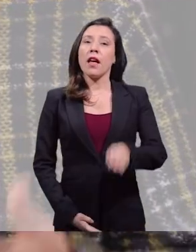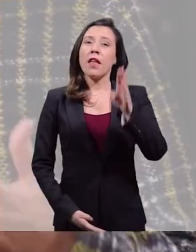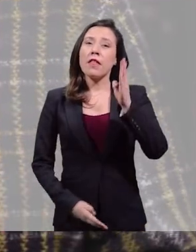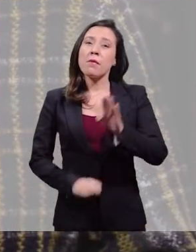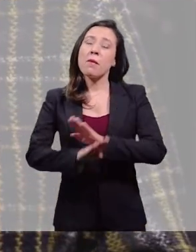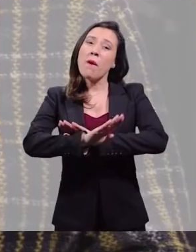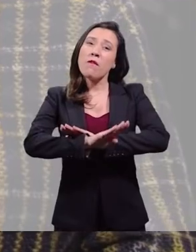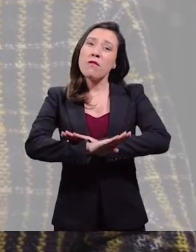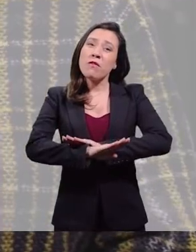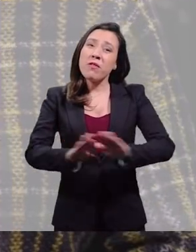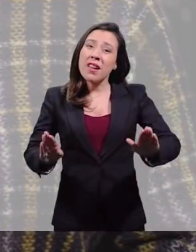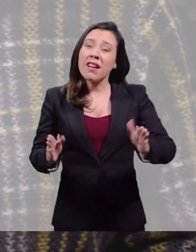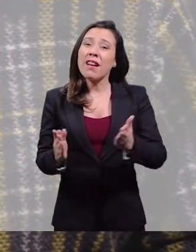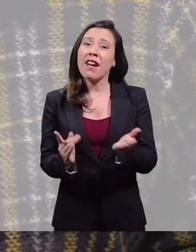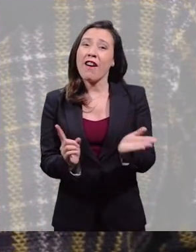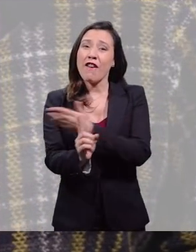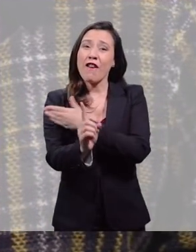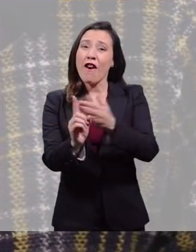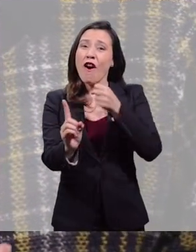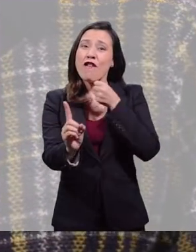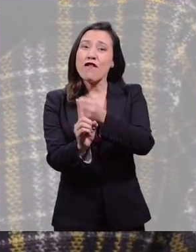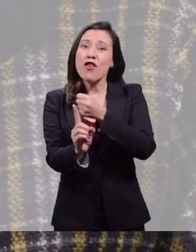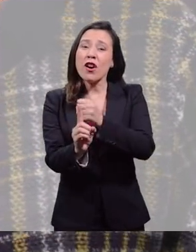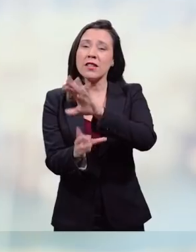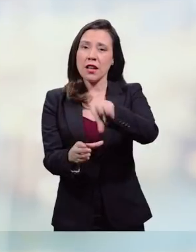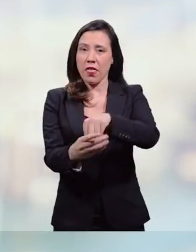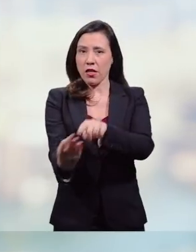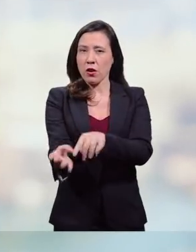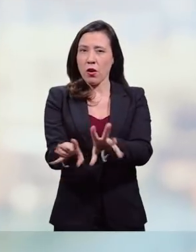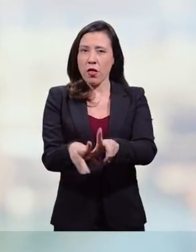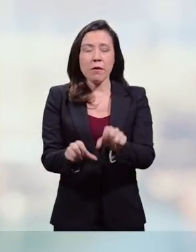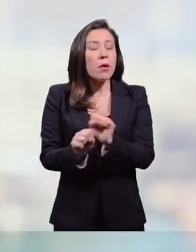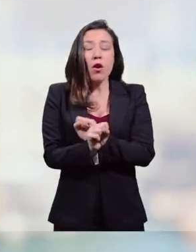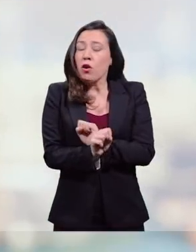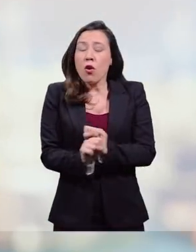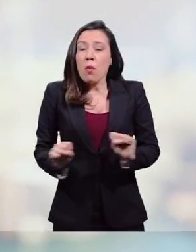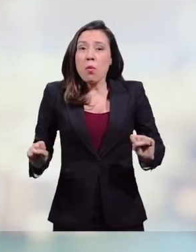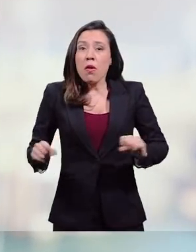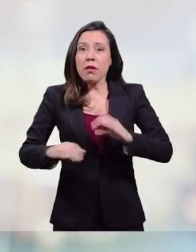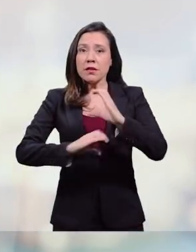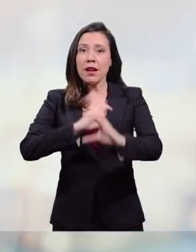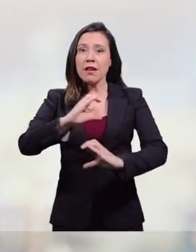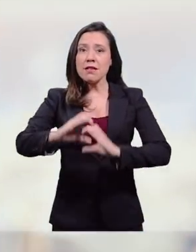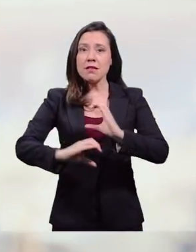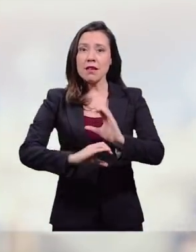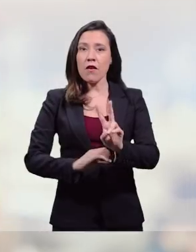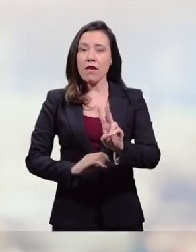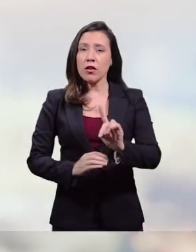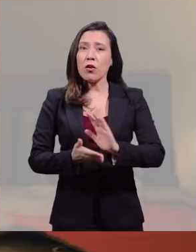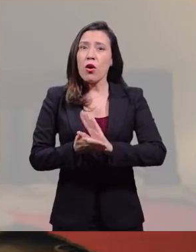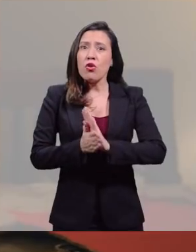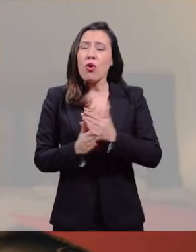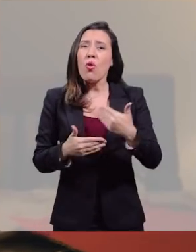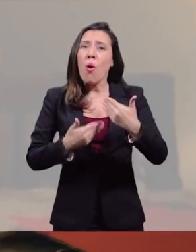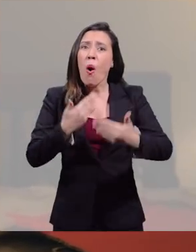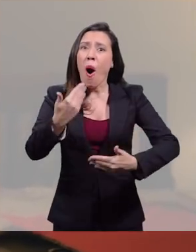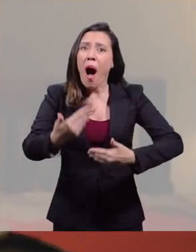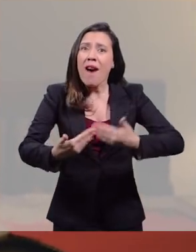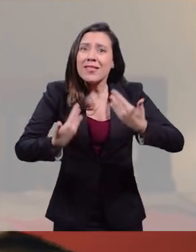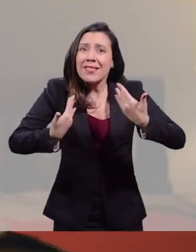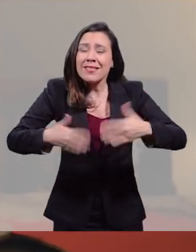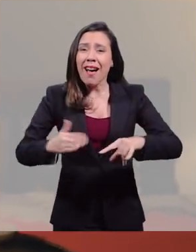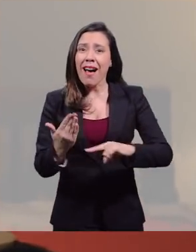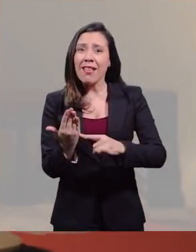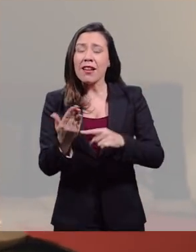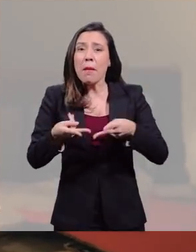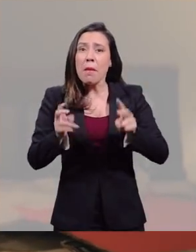Tenemos que terminar con el flagelo de la violencia intrafamiliar. No puede ser que en el siglo XXI, con todos los avances de la